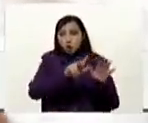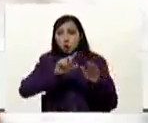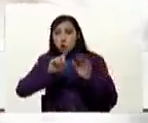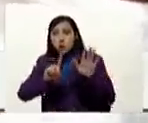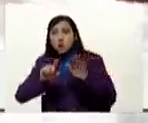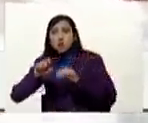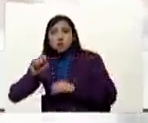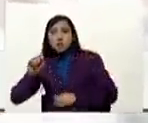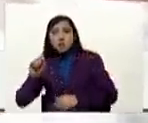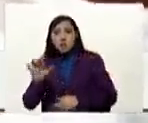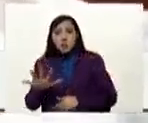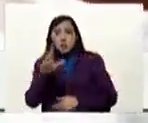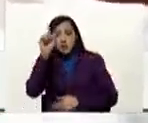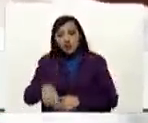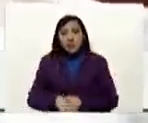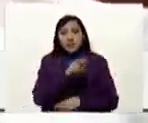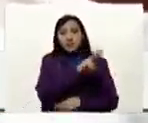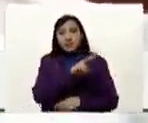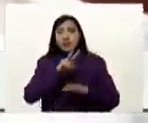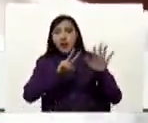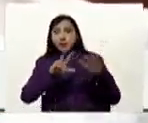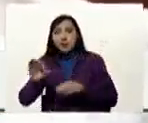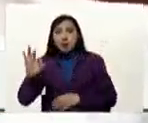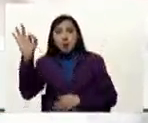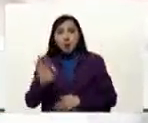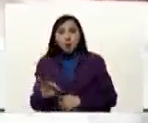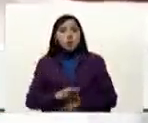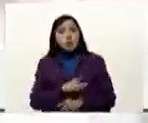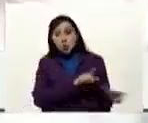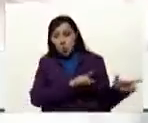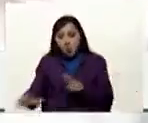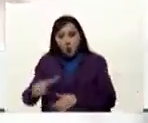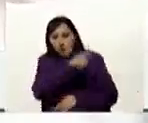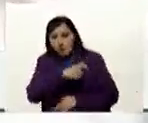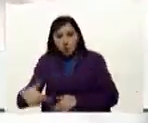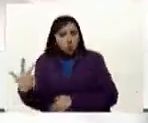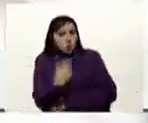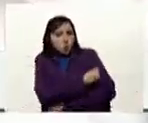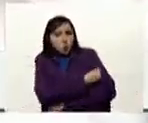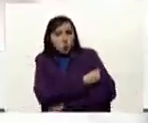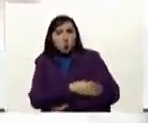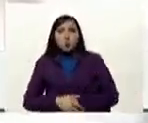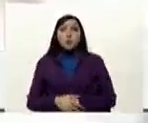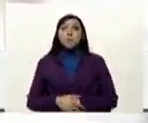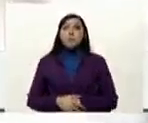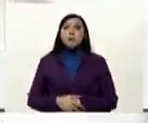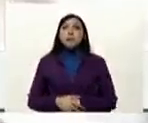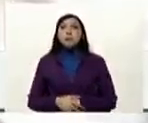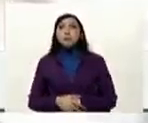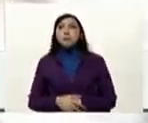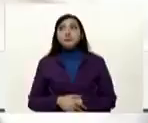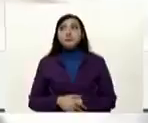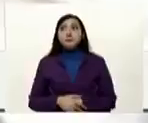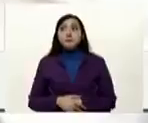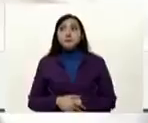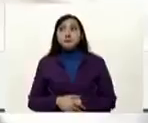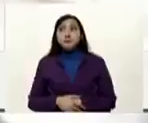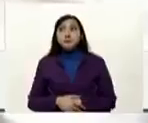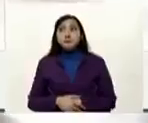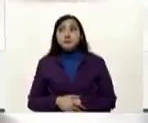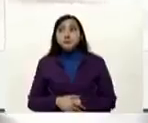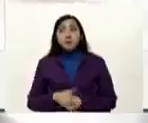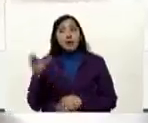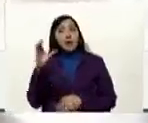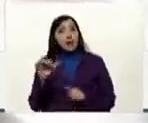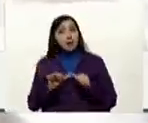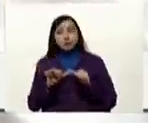1.120.819 para un 79% de la vacunación que a nosotros se nos ha puesto como cuota aparte, y Caracas, bueno, pica